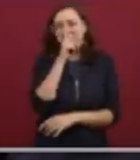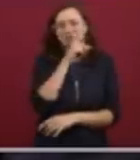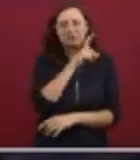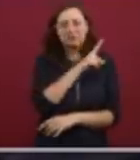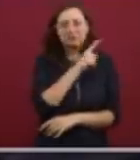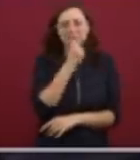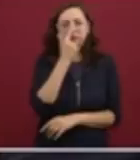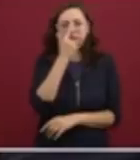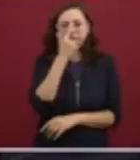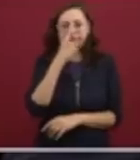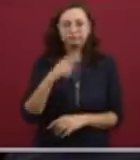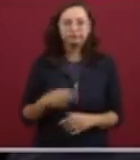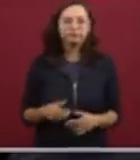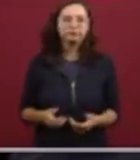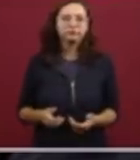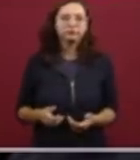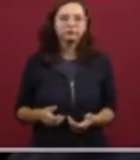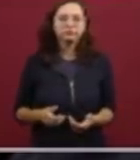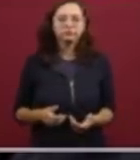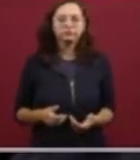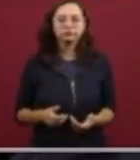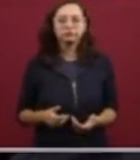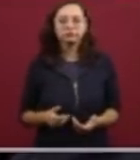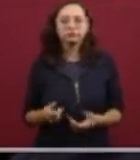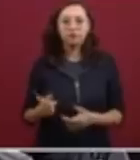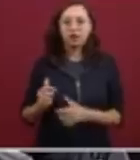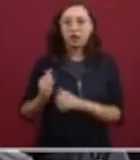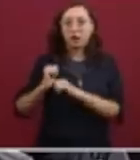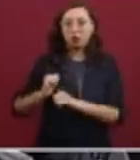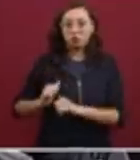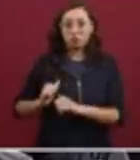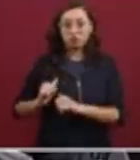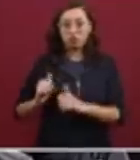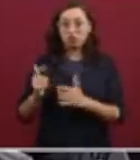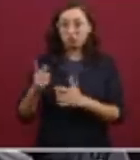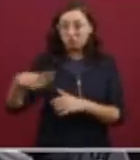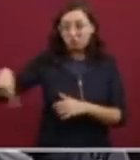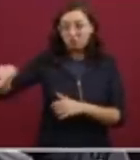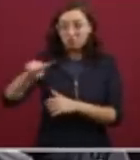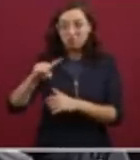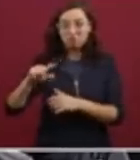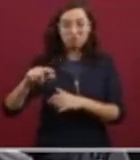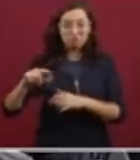Esto no les va a restar autoridad, al contrario,